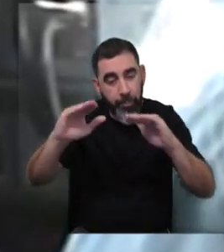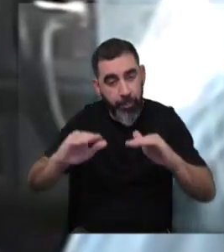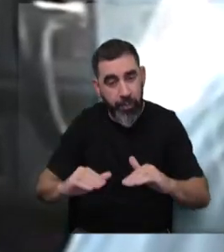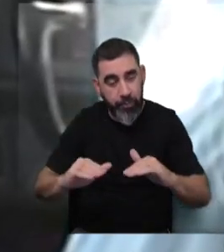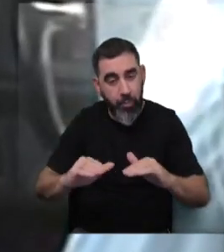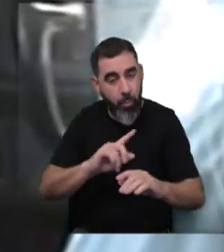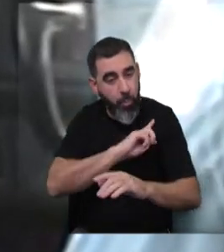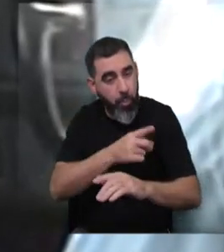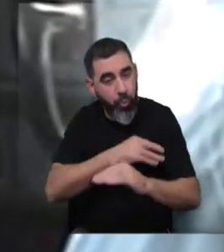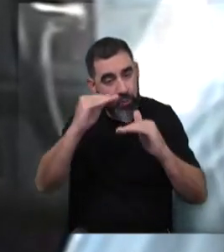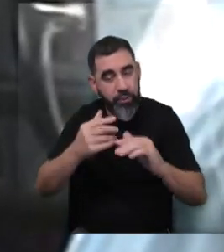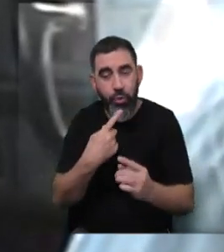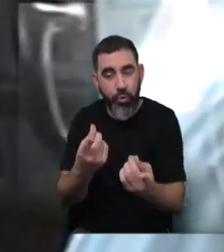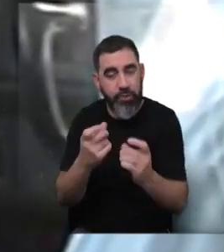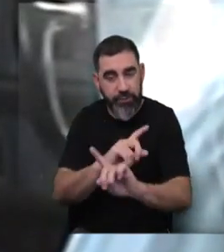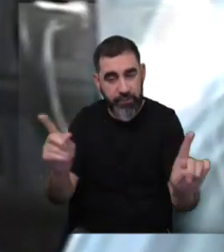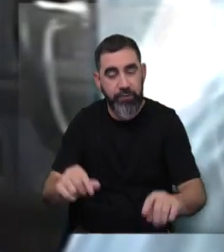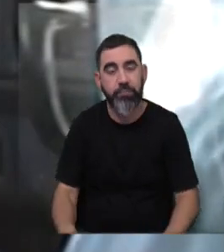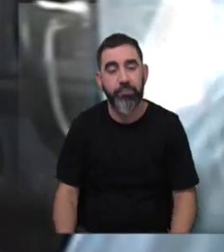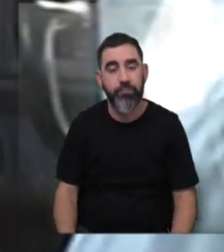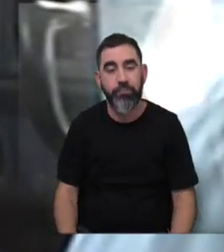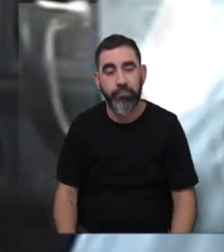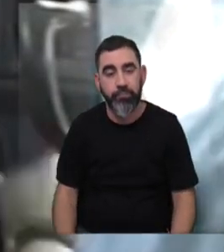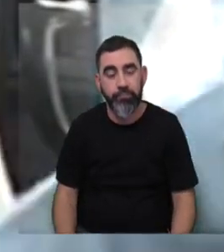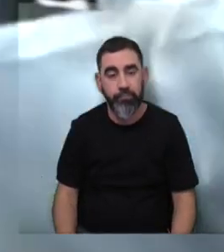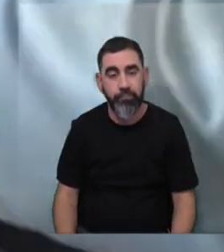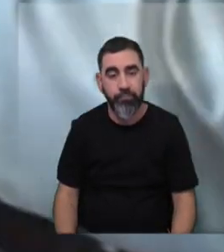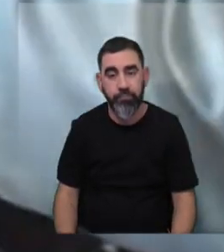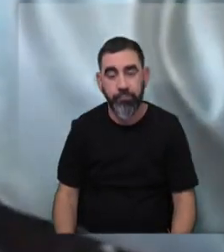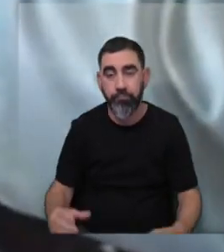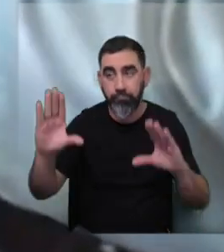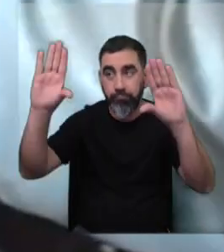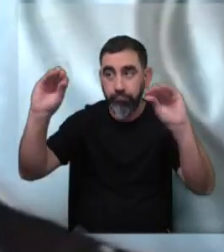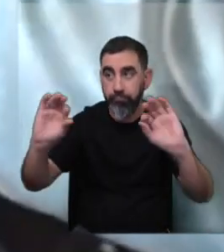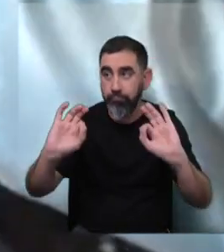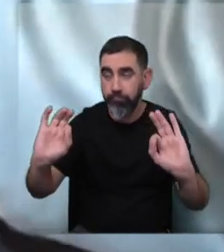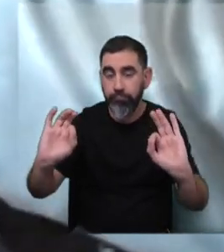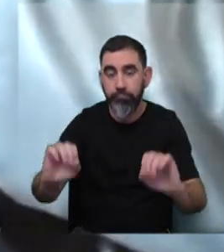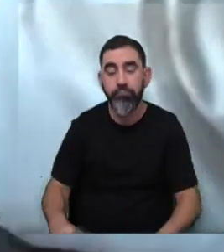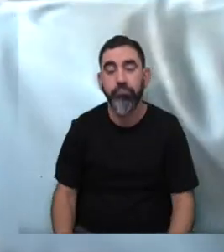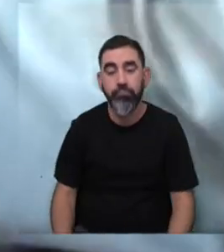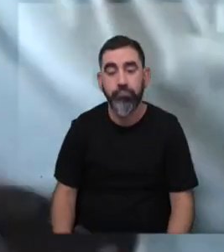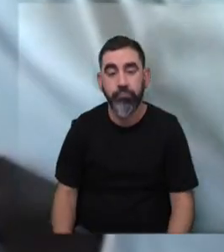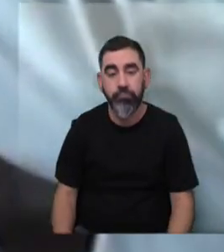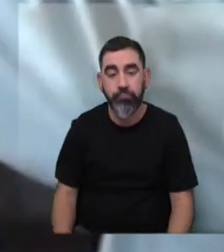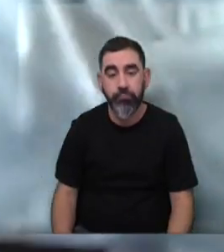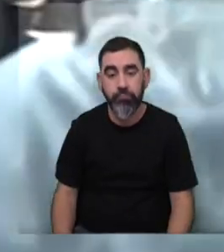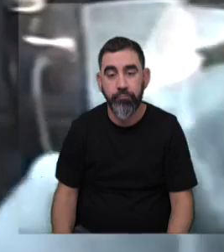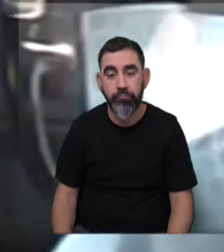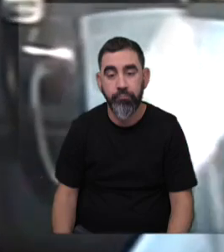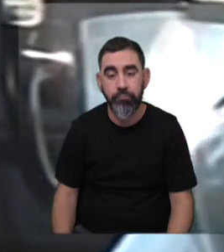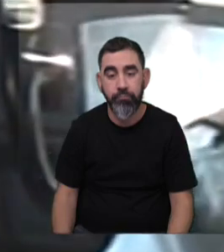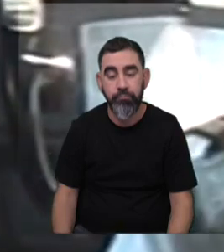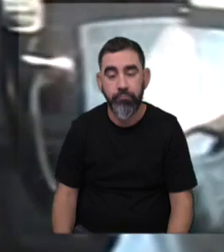toda esa potencia que ya no la vamos a necesitar. Bueno, pues ese ya se ha ido. Below the line, por favor. Y nos